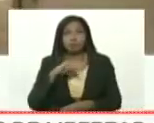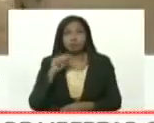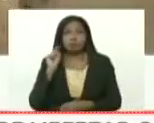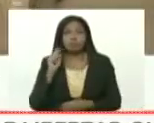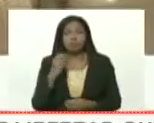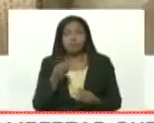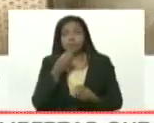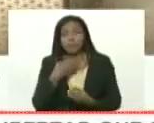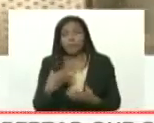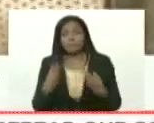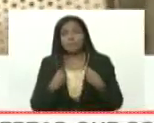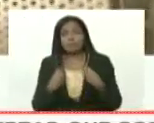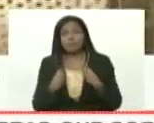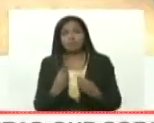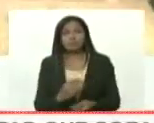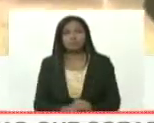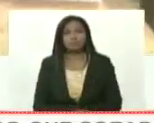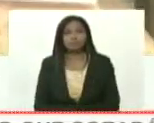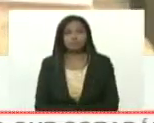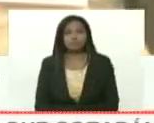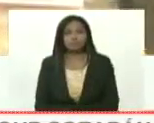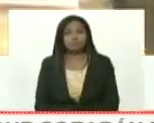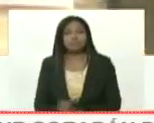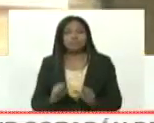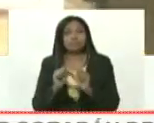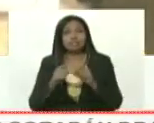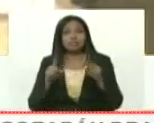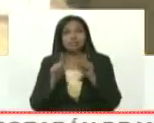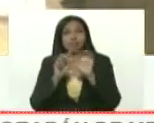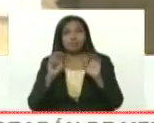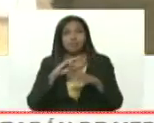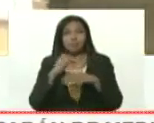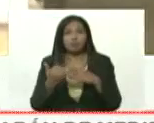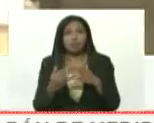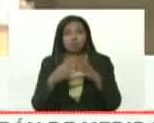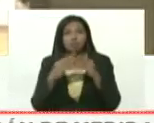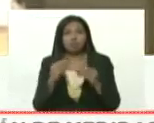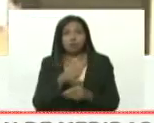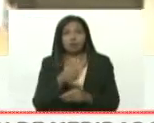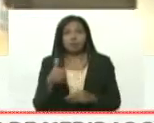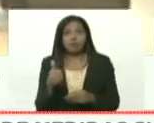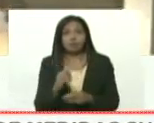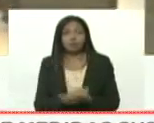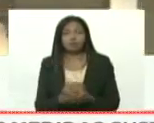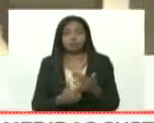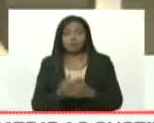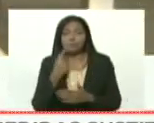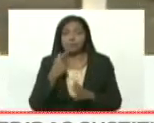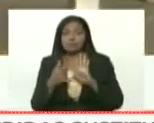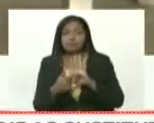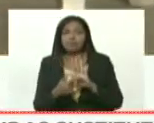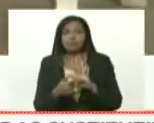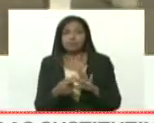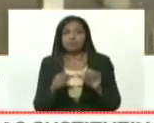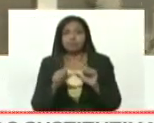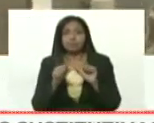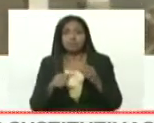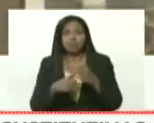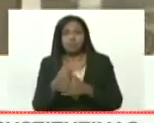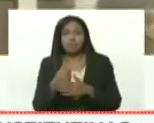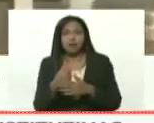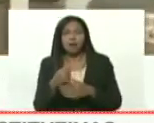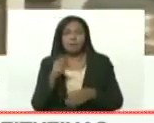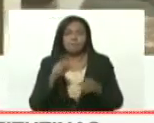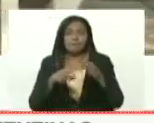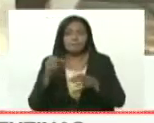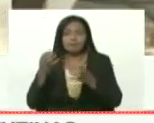vivir. Correcto. Bueno, hay que avanzar en todos los proyectos. Asimismo, señor presidente, a mano izquierda continuamos con el motor